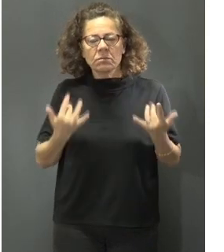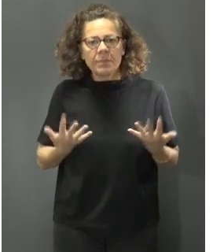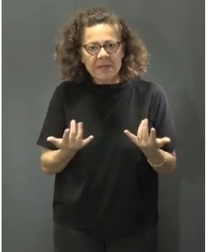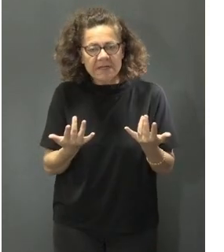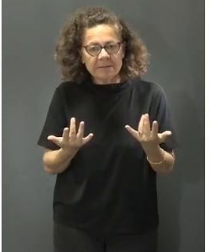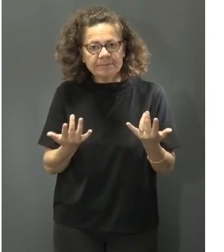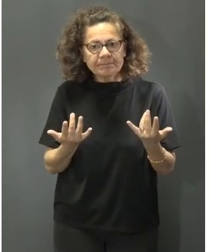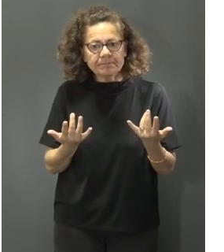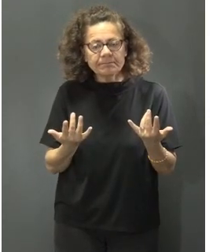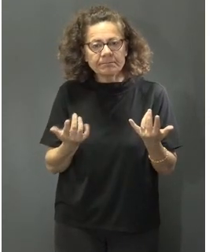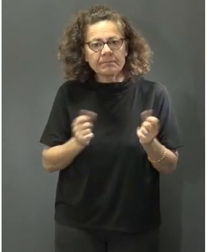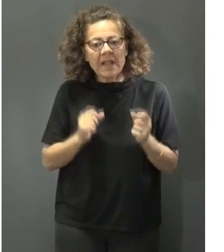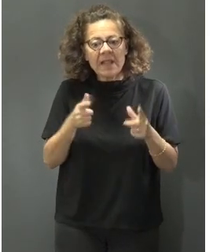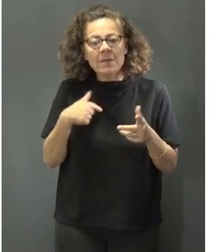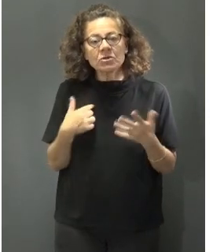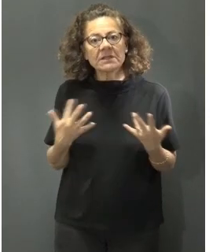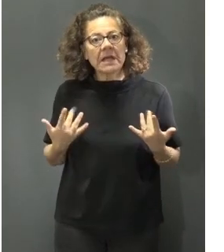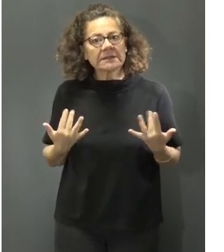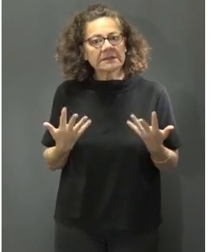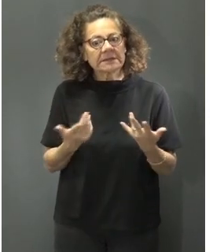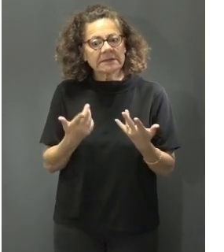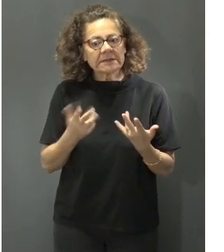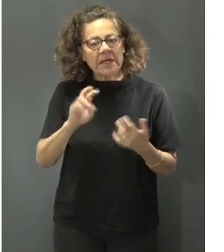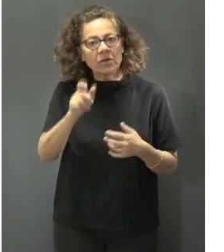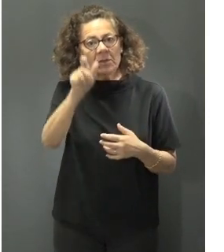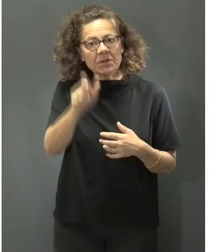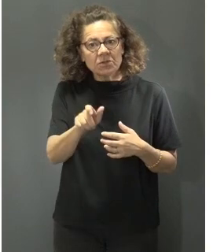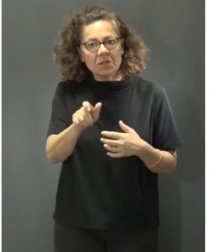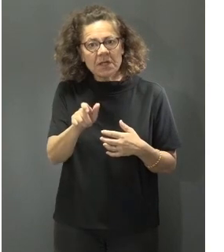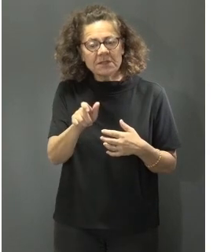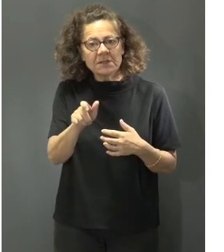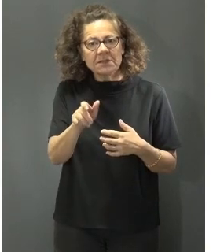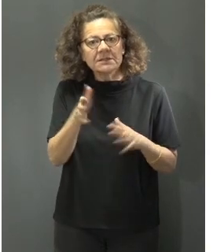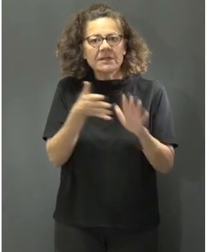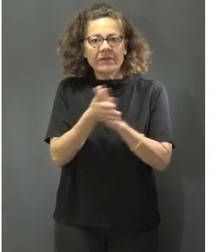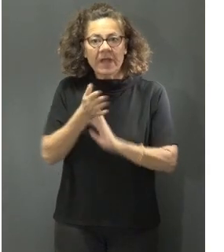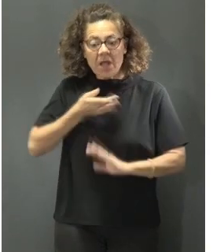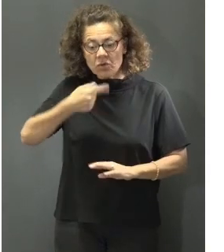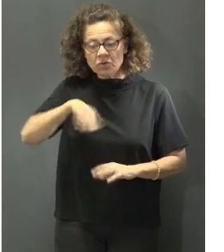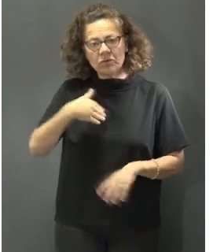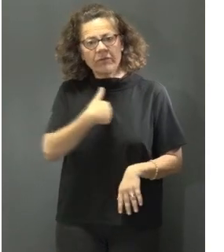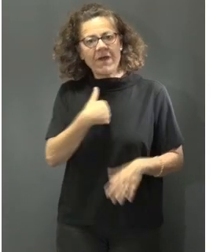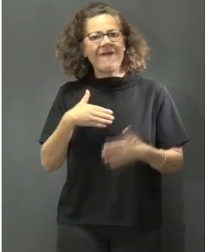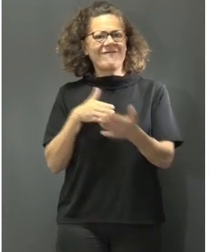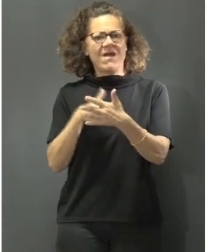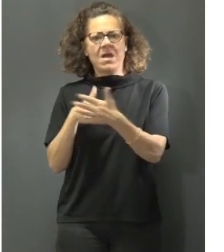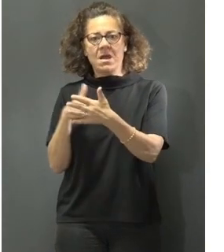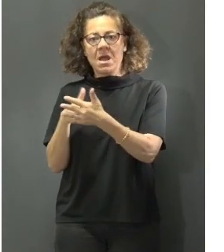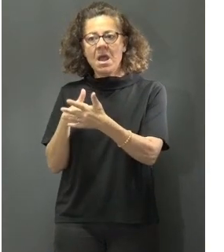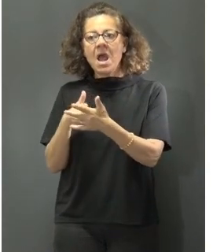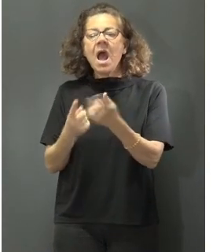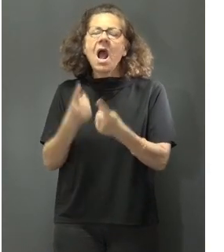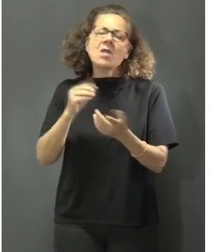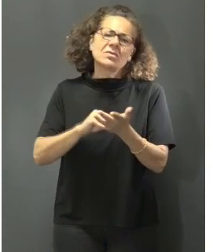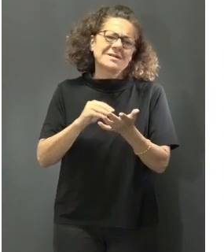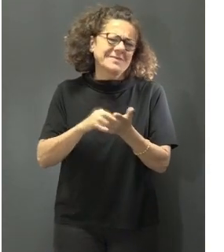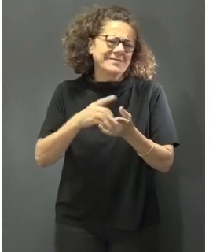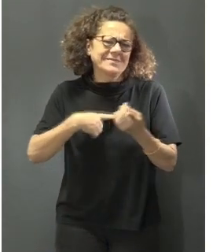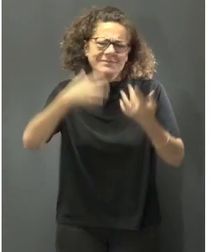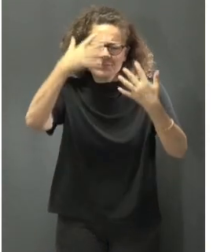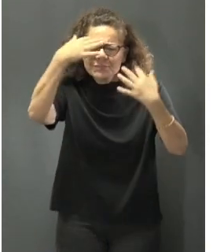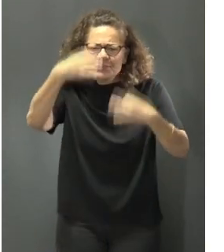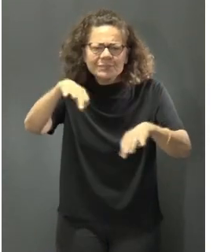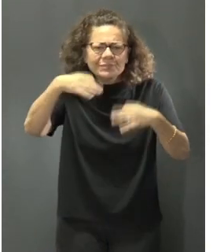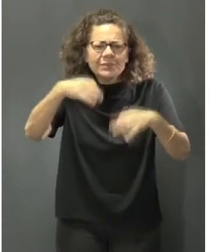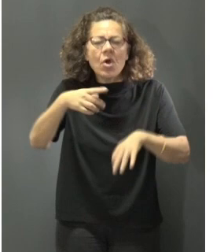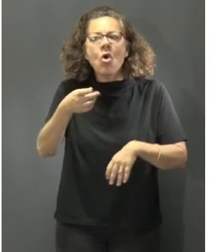estamos transmitiendo esa premura a la otra persona, pues estamos siendo barreras. Lo que ocurre es que a veces no somos conscientes, a veces no